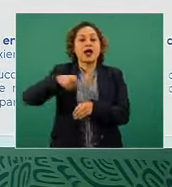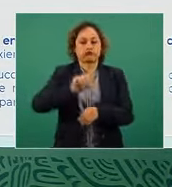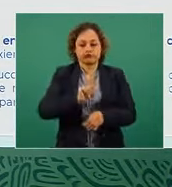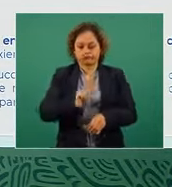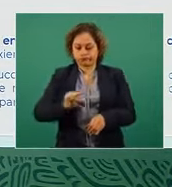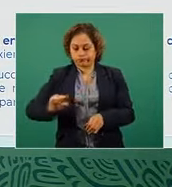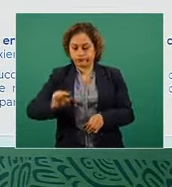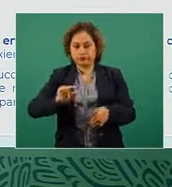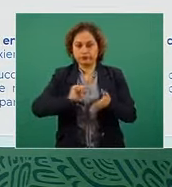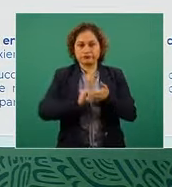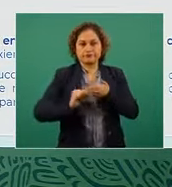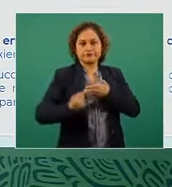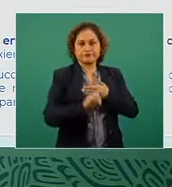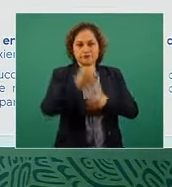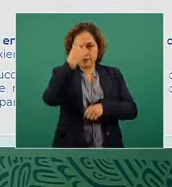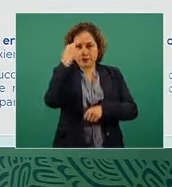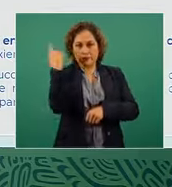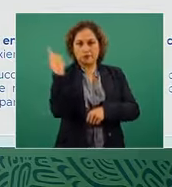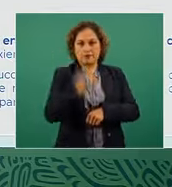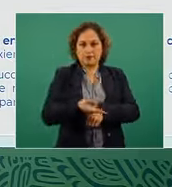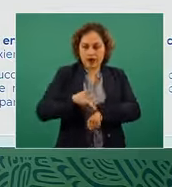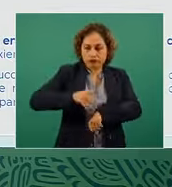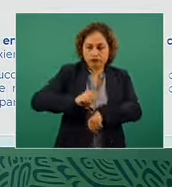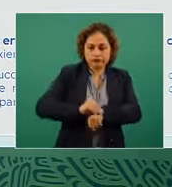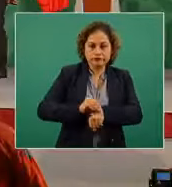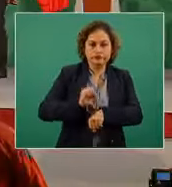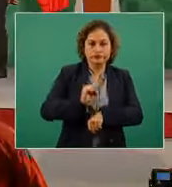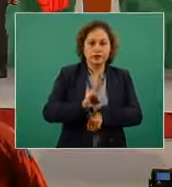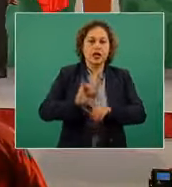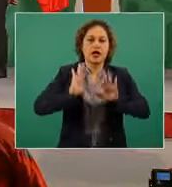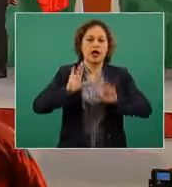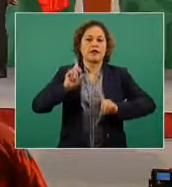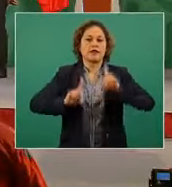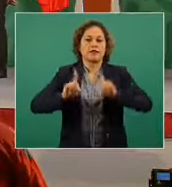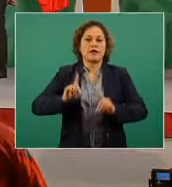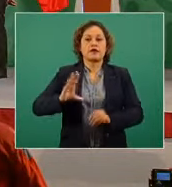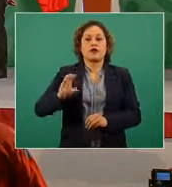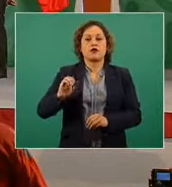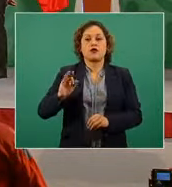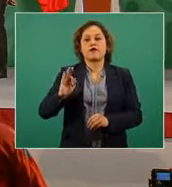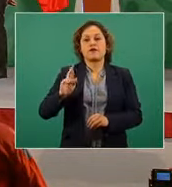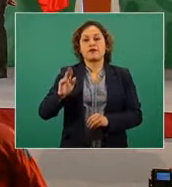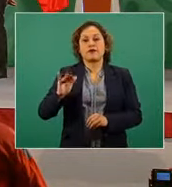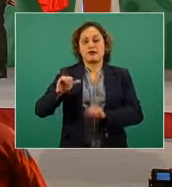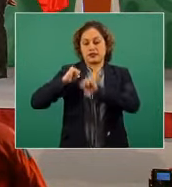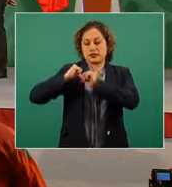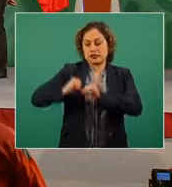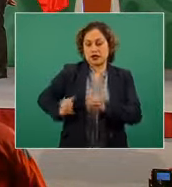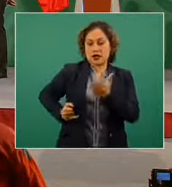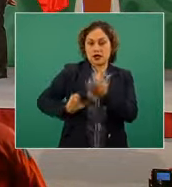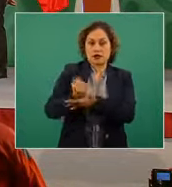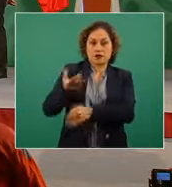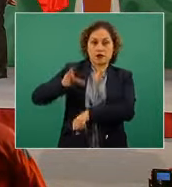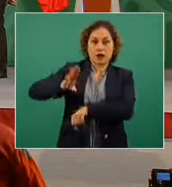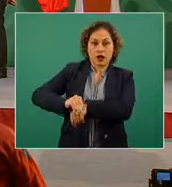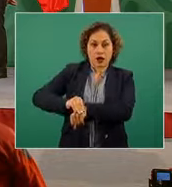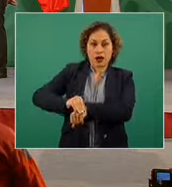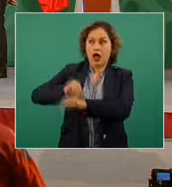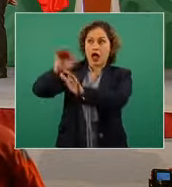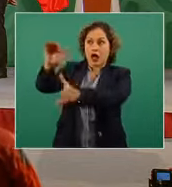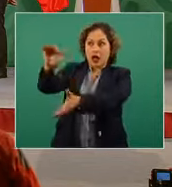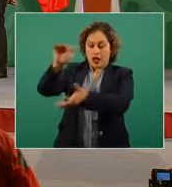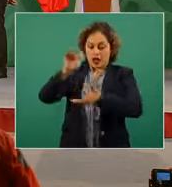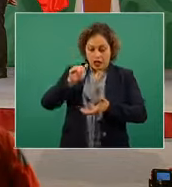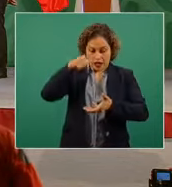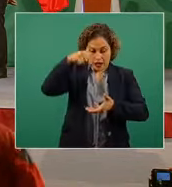etiquetado. Entonces, si autoriza COFEPRIS a CanSino, se va a mandar a México la vacuna y aquí se va a hacer. El día